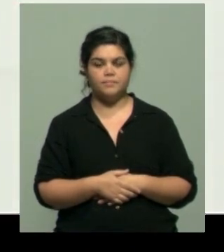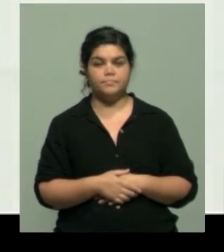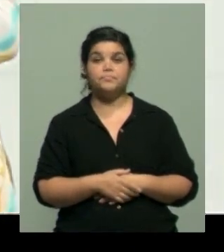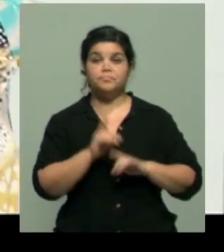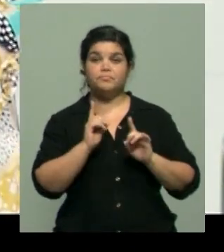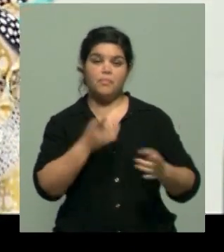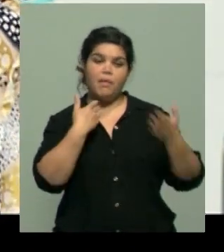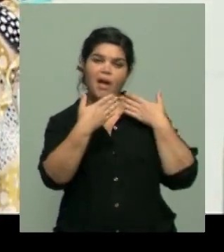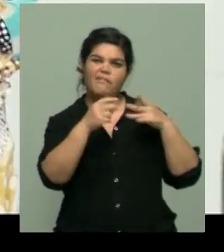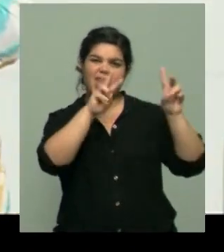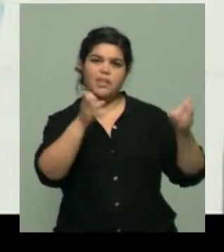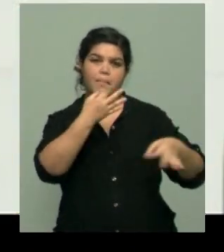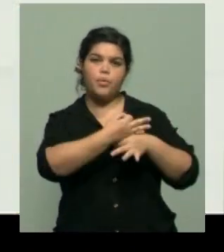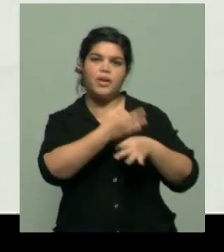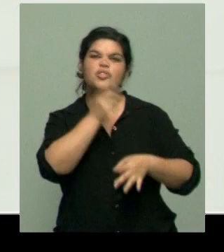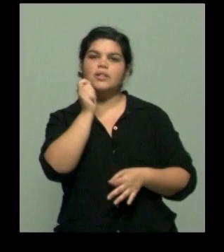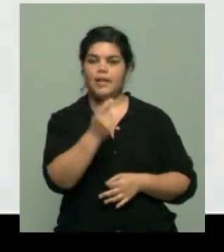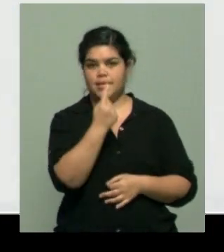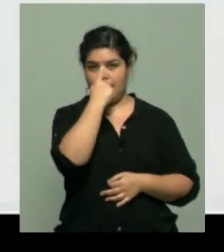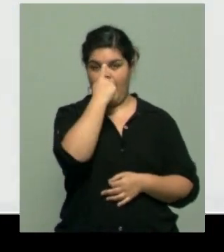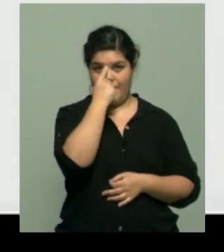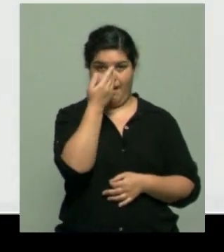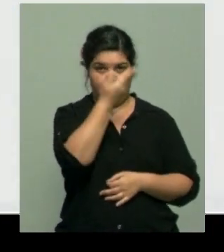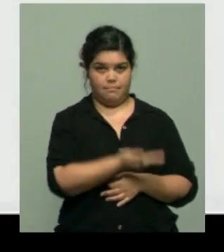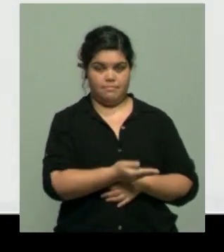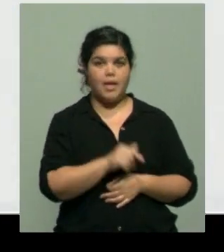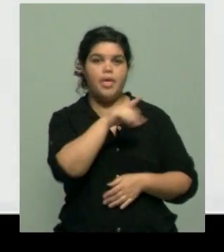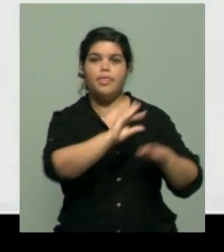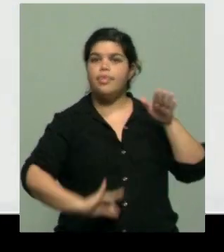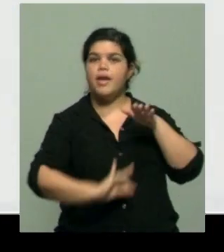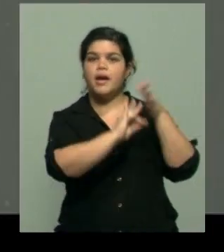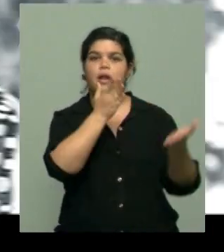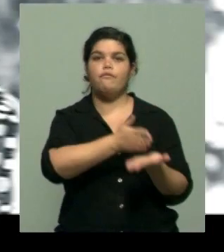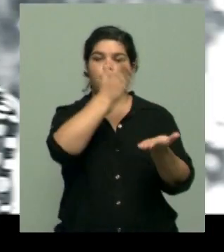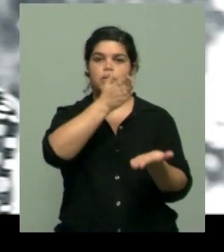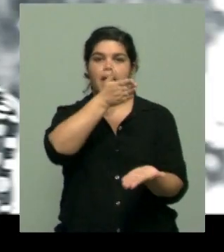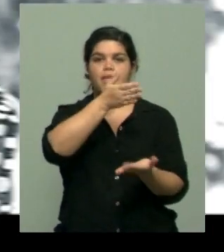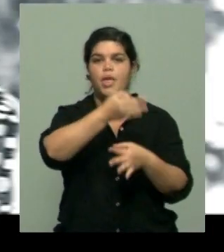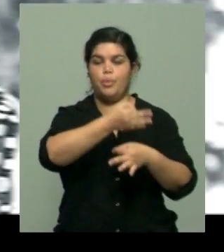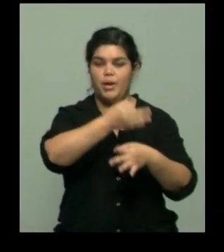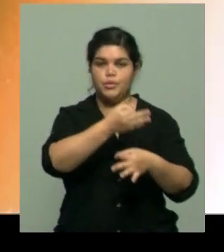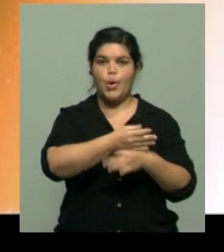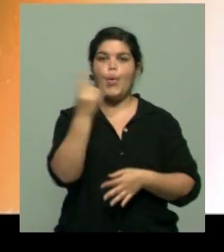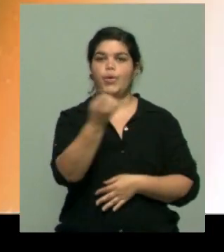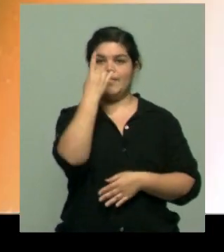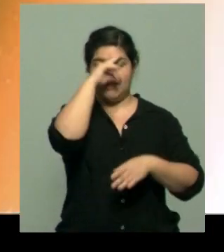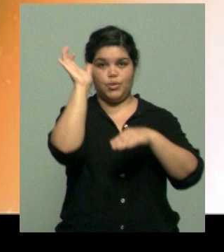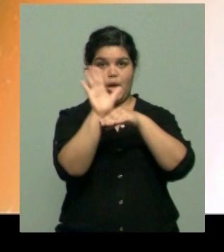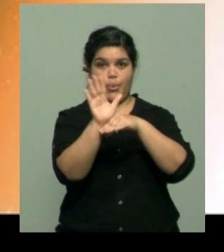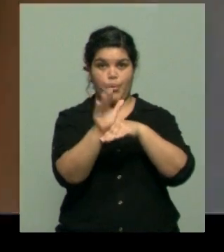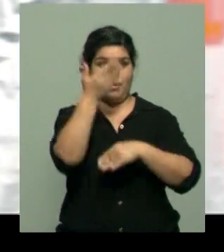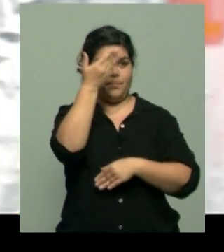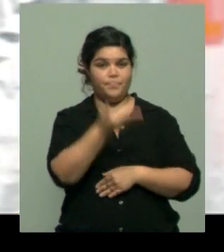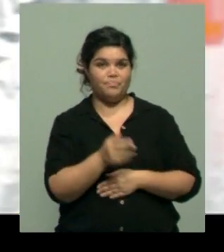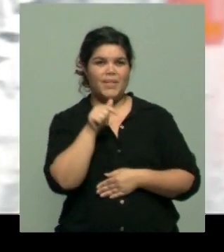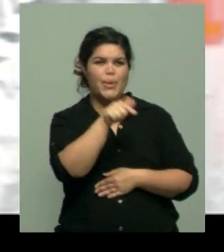Voy a hablar de educación con Ana María Sisti, decana de la Facultad de Educación de la Universidad Nacional de Cuyo, y conocer